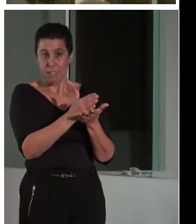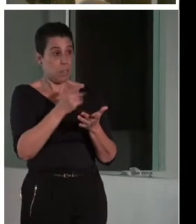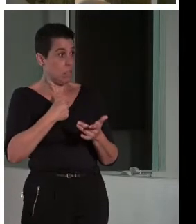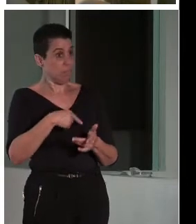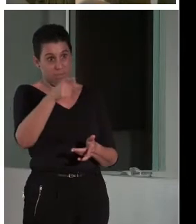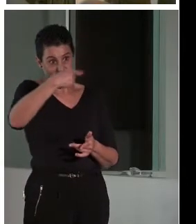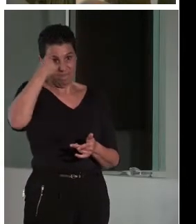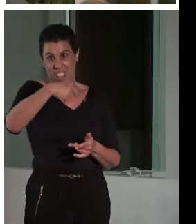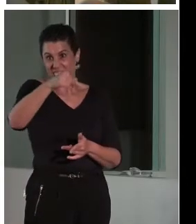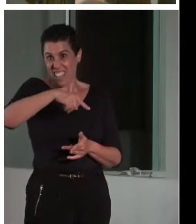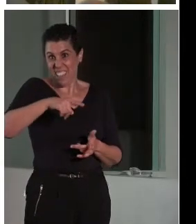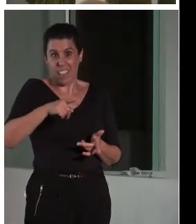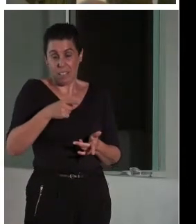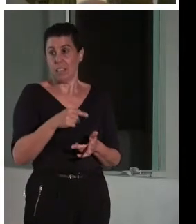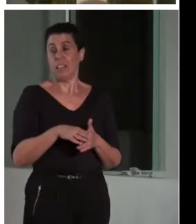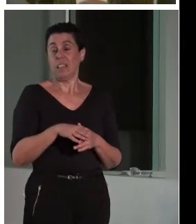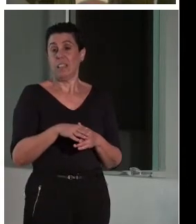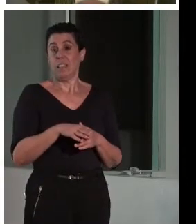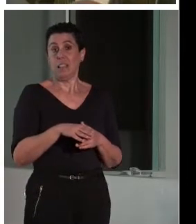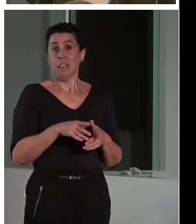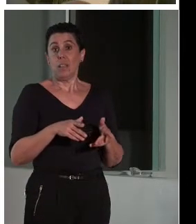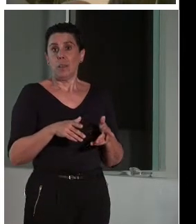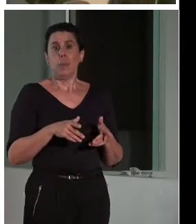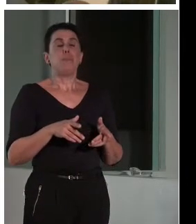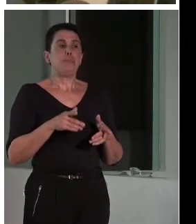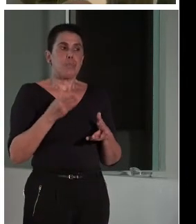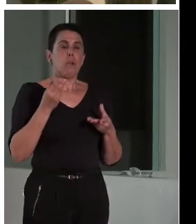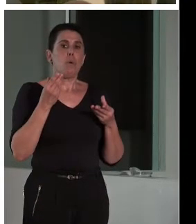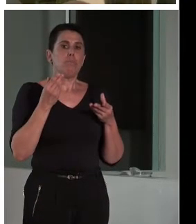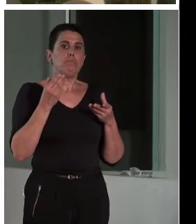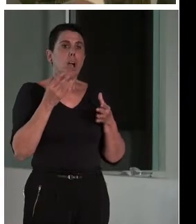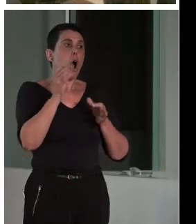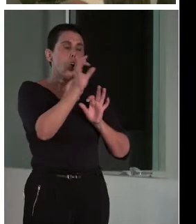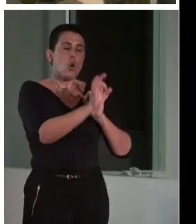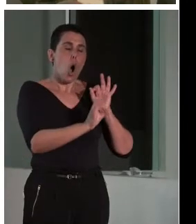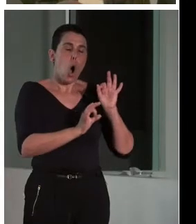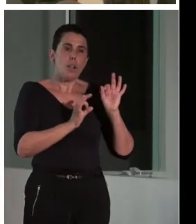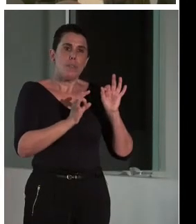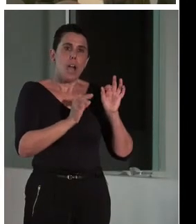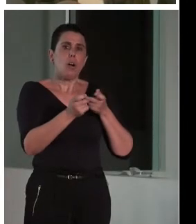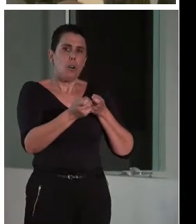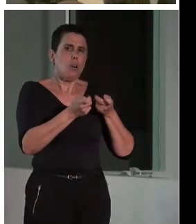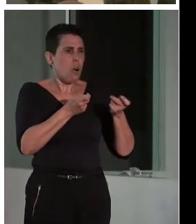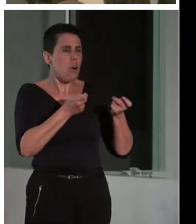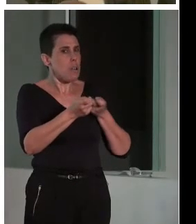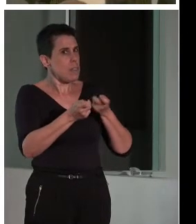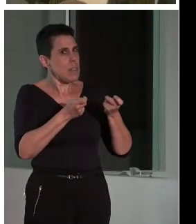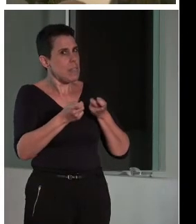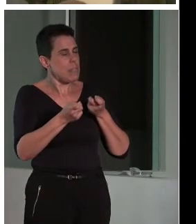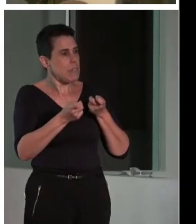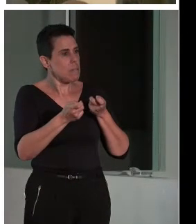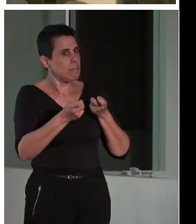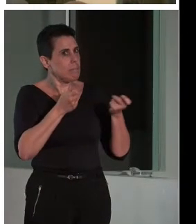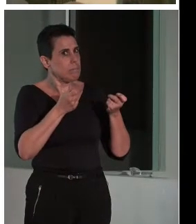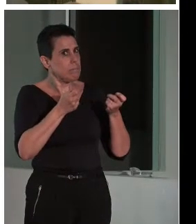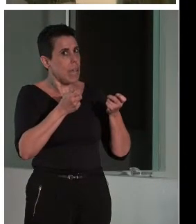mejor que nosotras es que hay bastante descoordinación y mala bueno bastante descoordinación entre